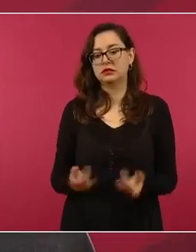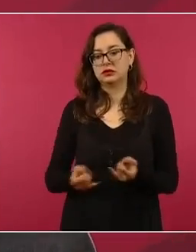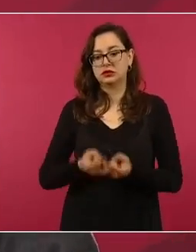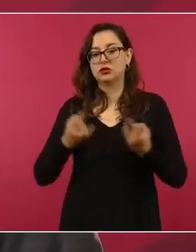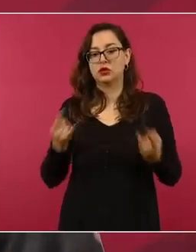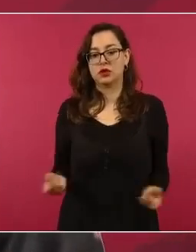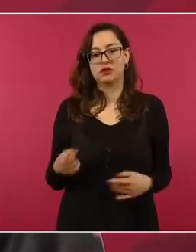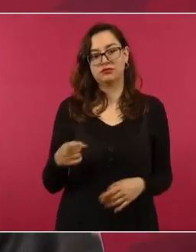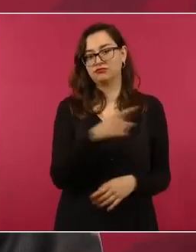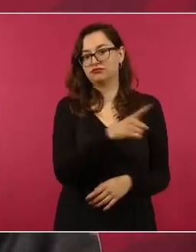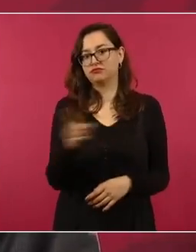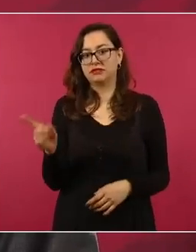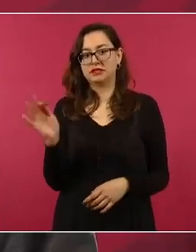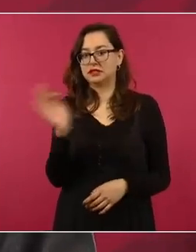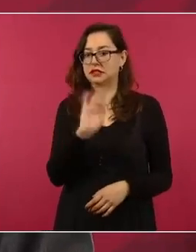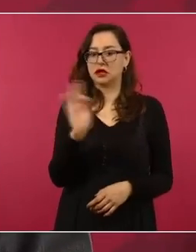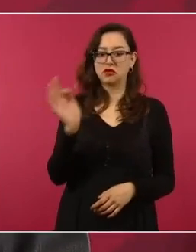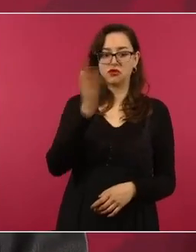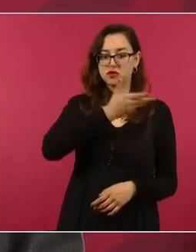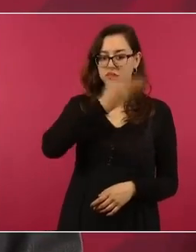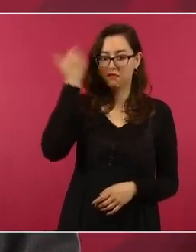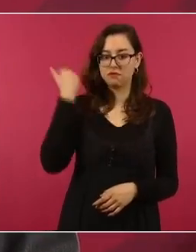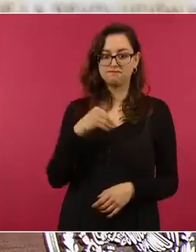2022, ya llovió,